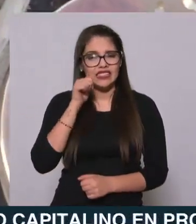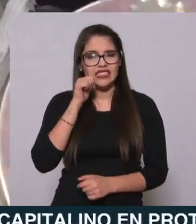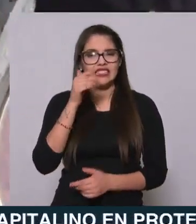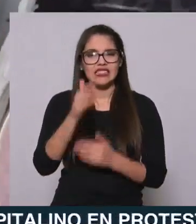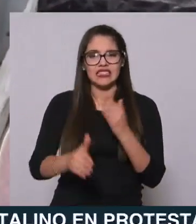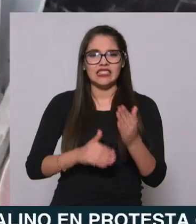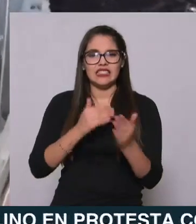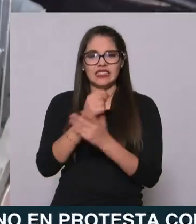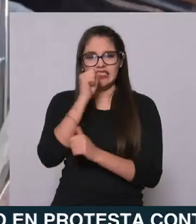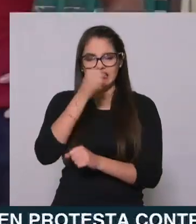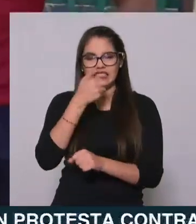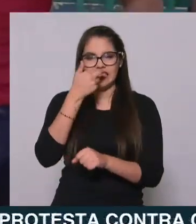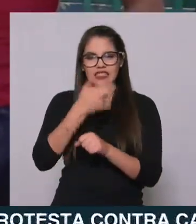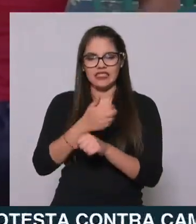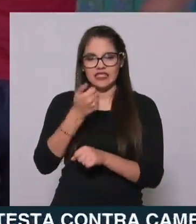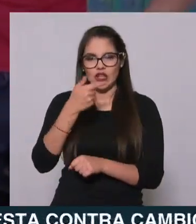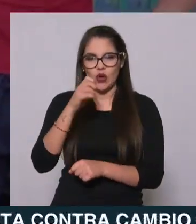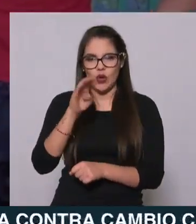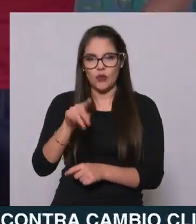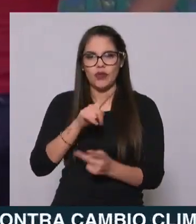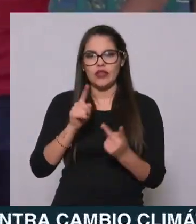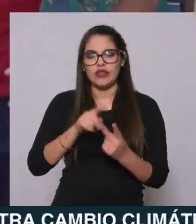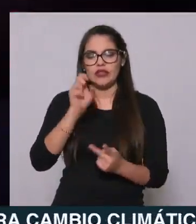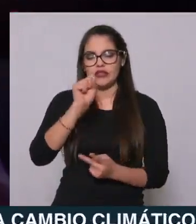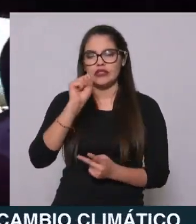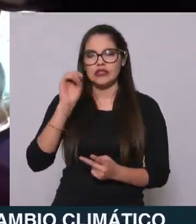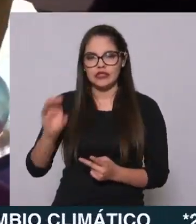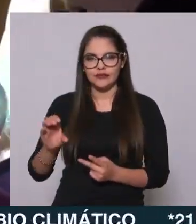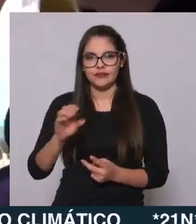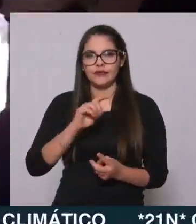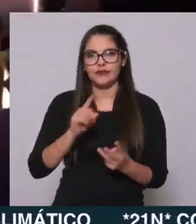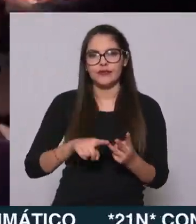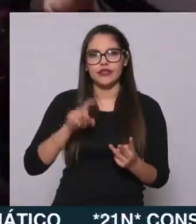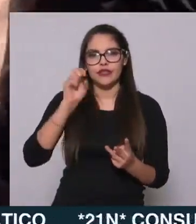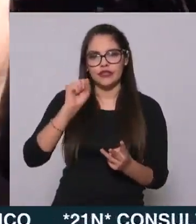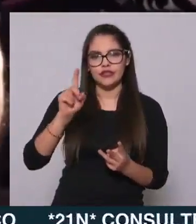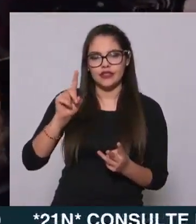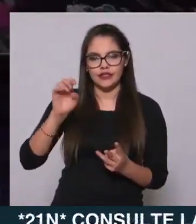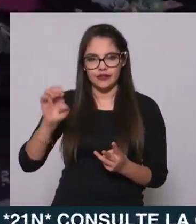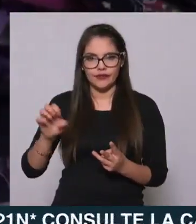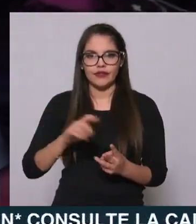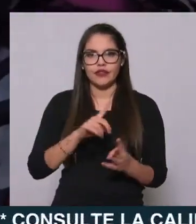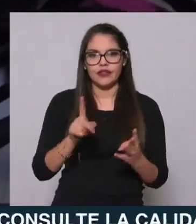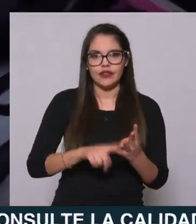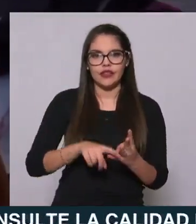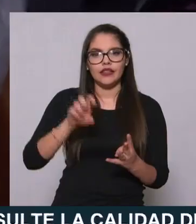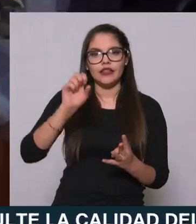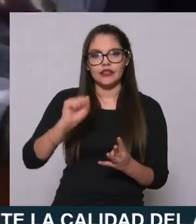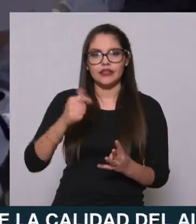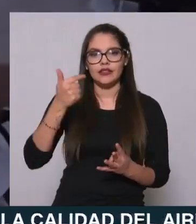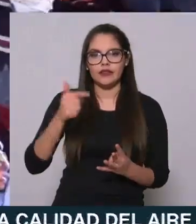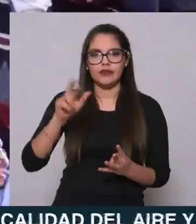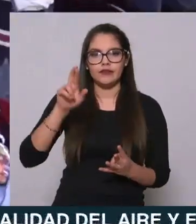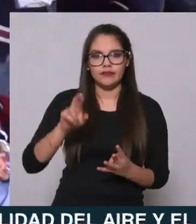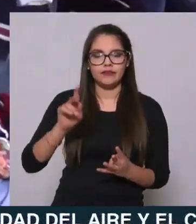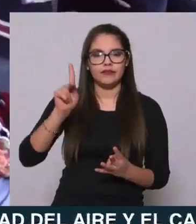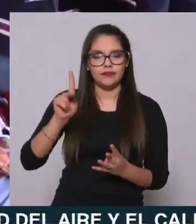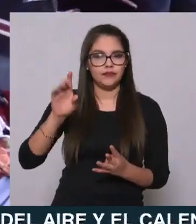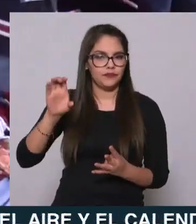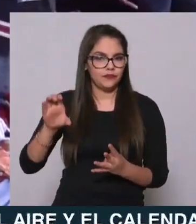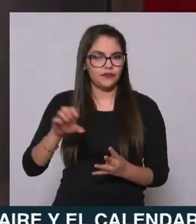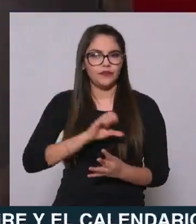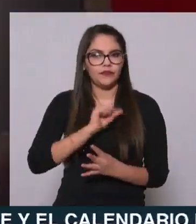de personal de la Secretaría de Gobierno, Seguridad Ciudadana, de Desarrollo Económico, de Gestión de Riesgos y Protección Civil